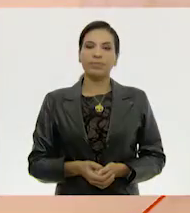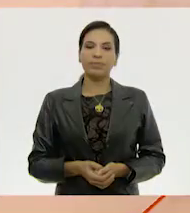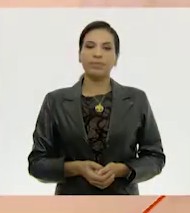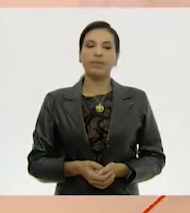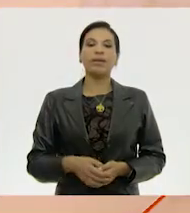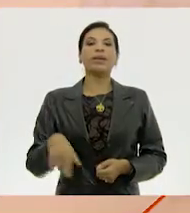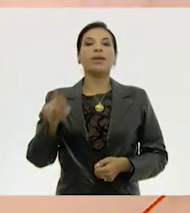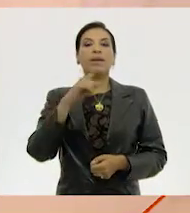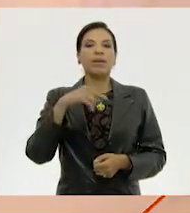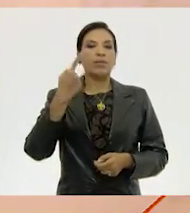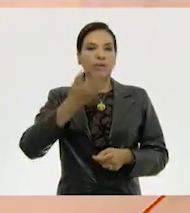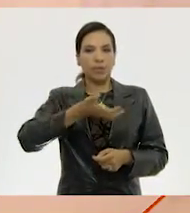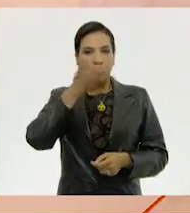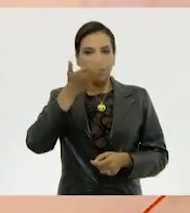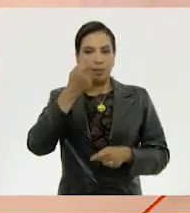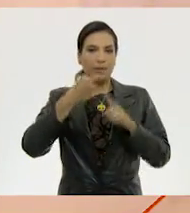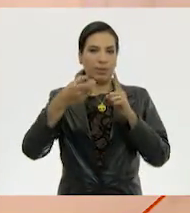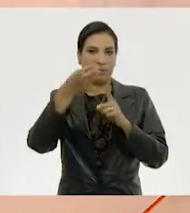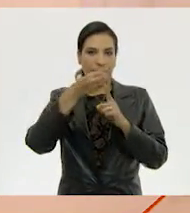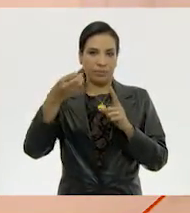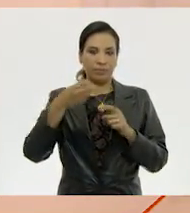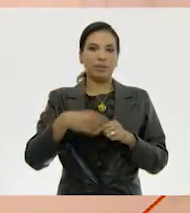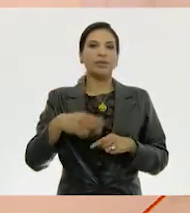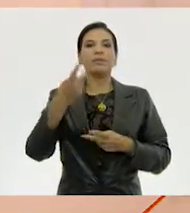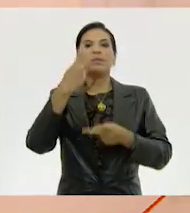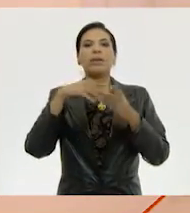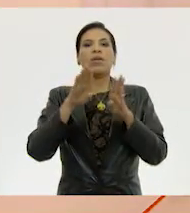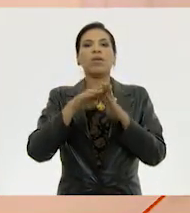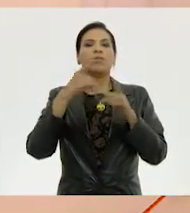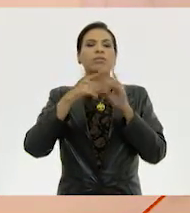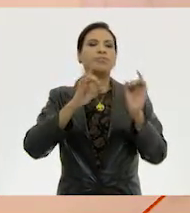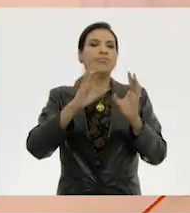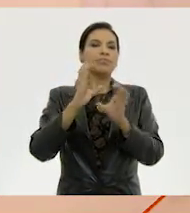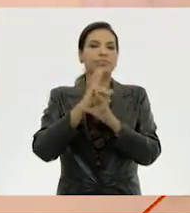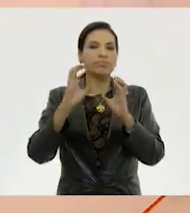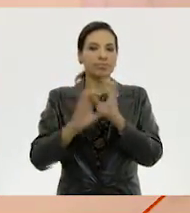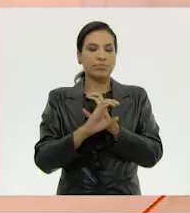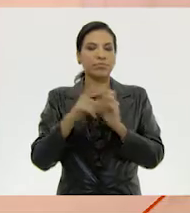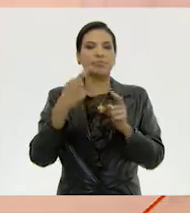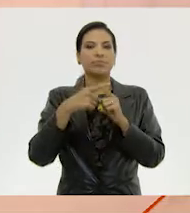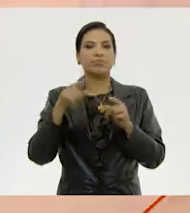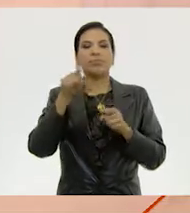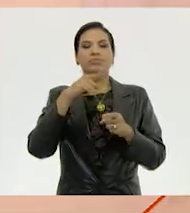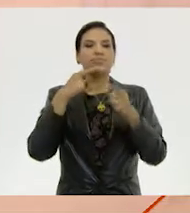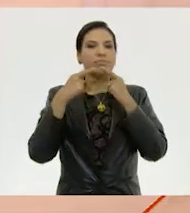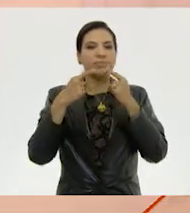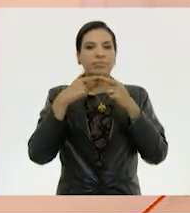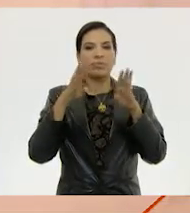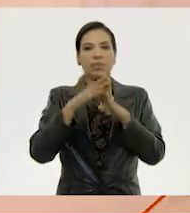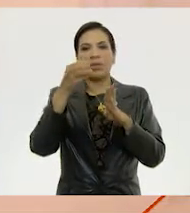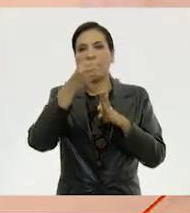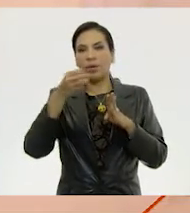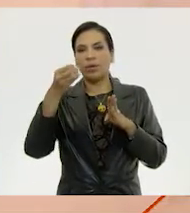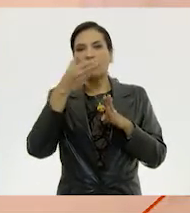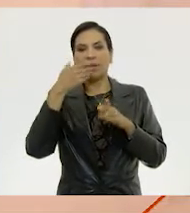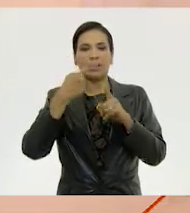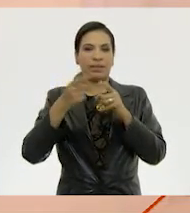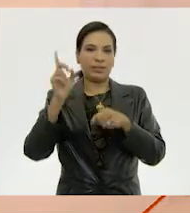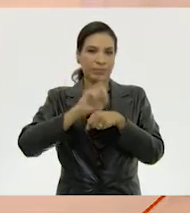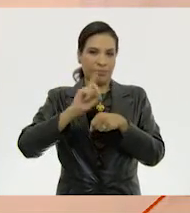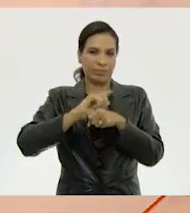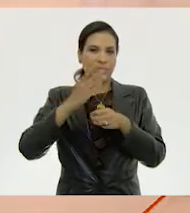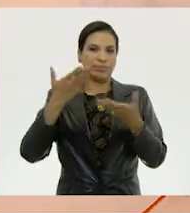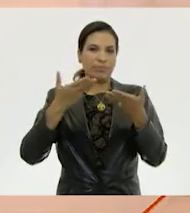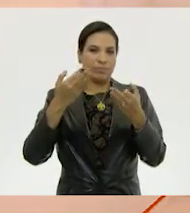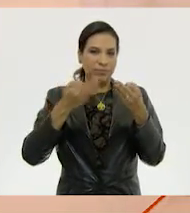La formación de hábitos y orden, la secuencia de acontecimientos, las estrategias y la organización de rutinas y